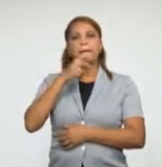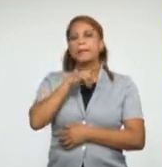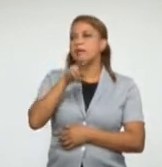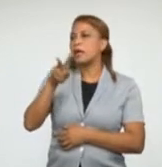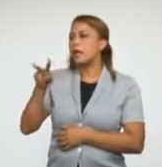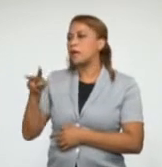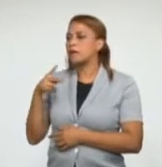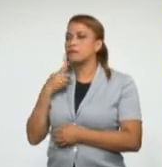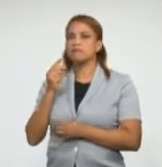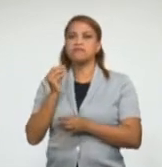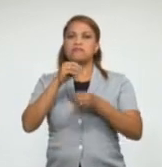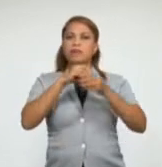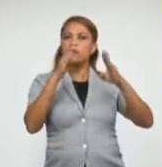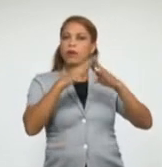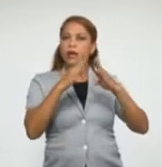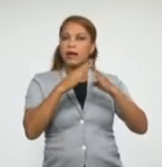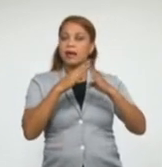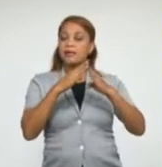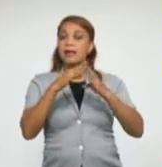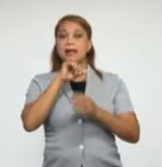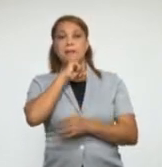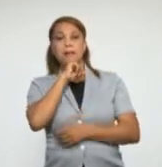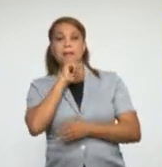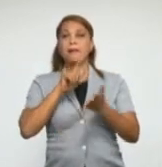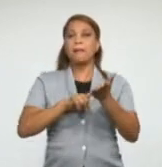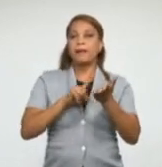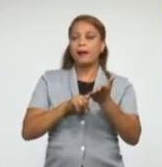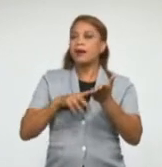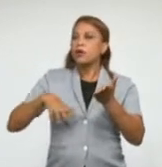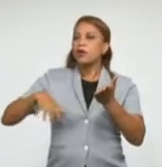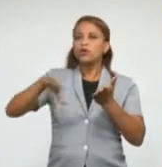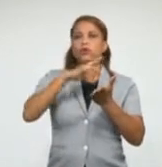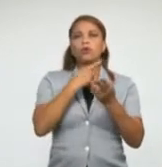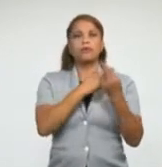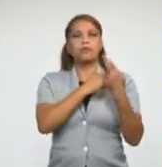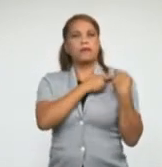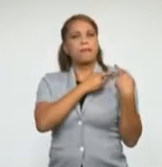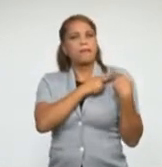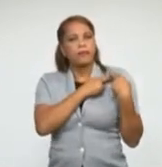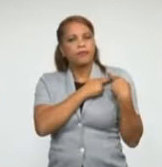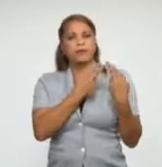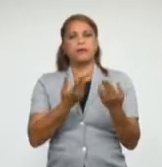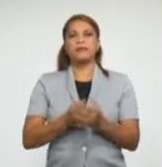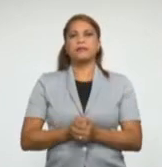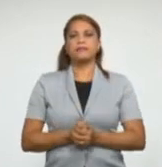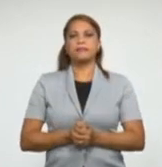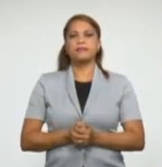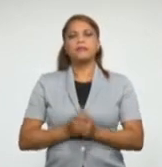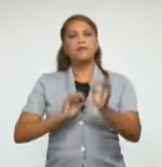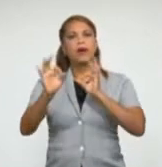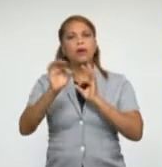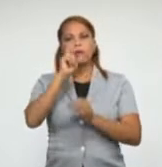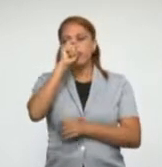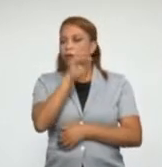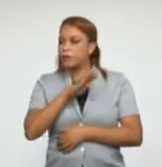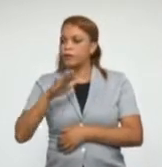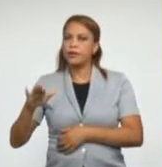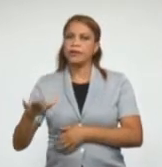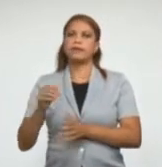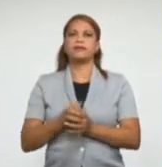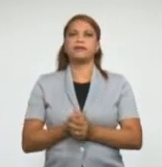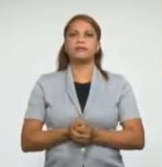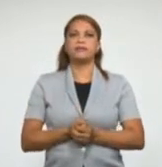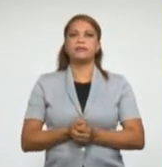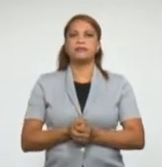que hay que mirarse las madres y los padres como la responsabilidad que tenemos para con nuestros hijos, para con los hijos de